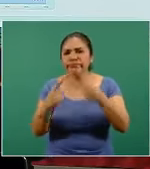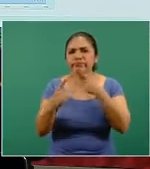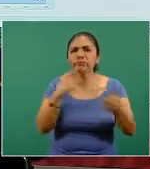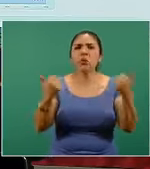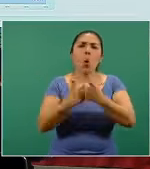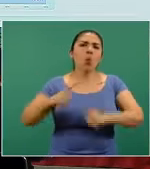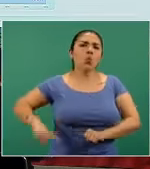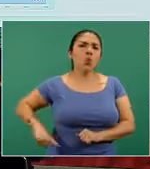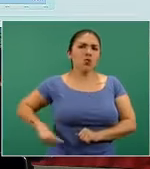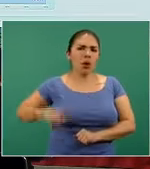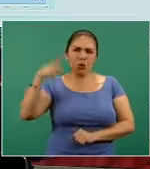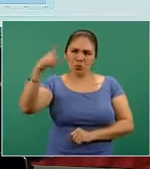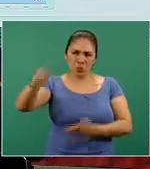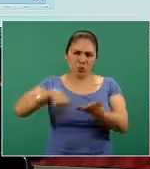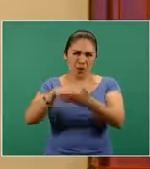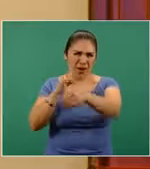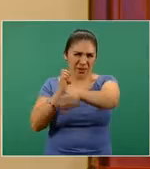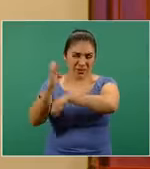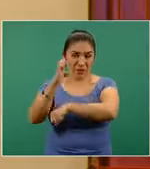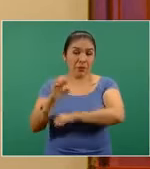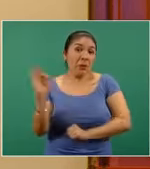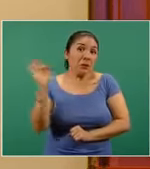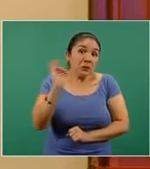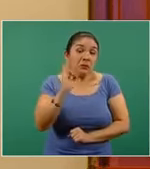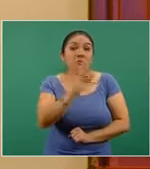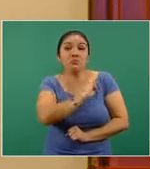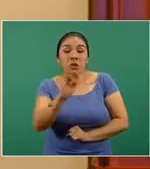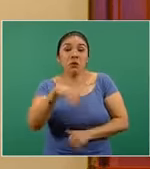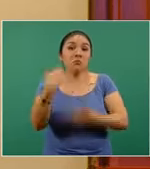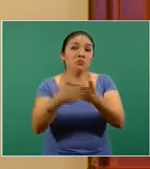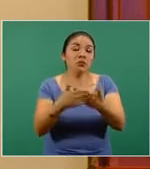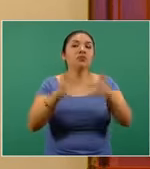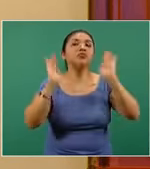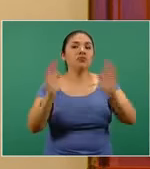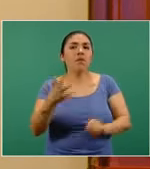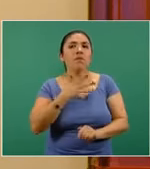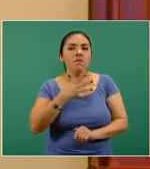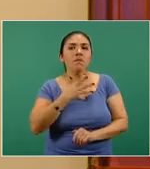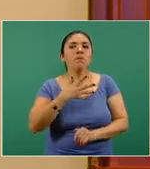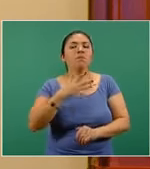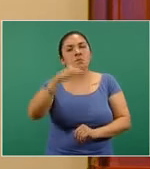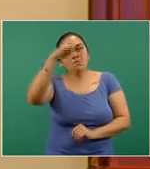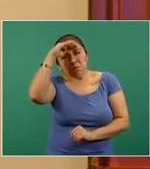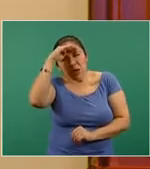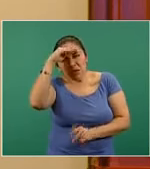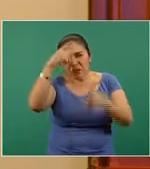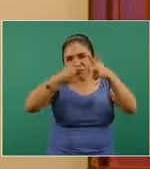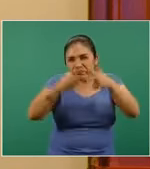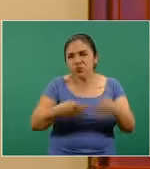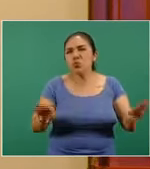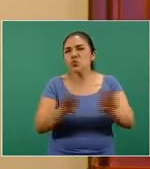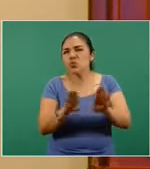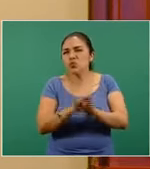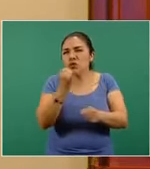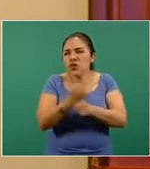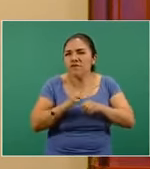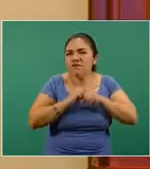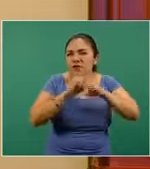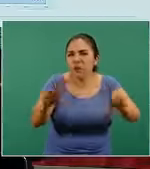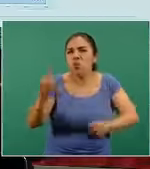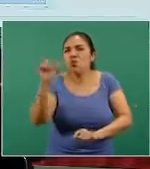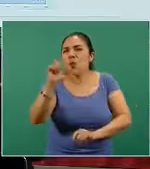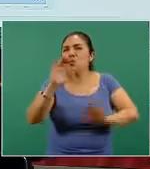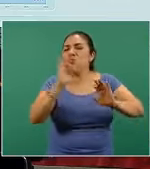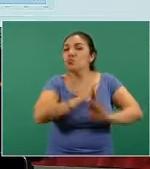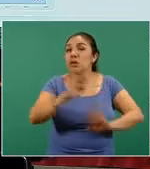el gobierno local, y en su momento podremos obviamente tener proyecciones o información ya específica de cuándo